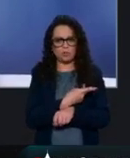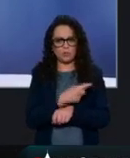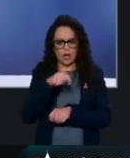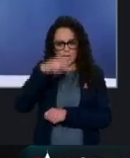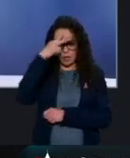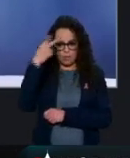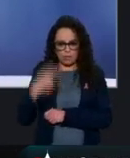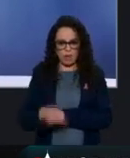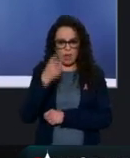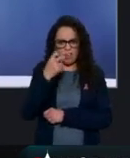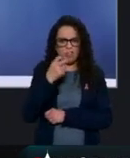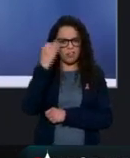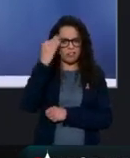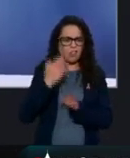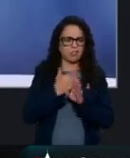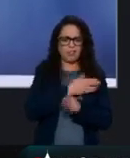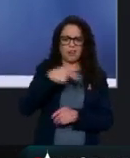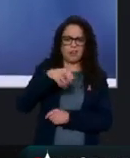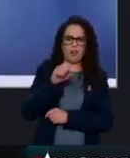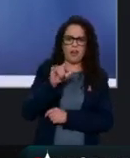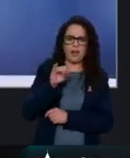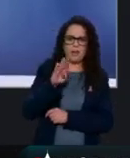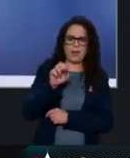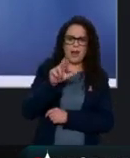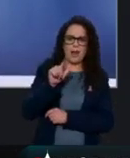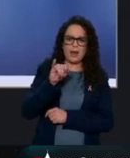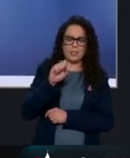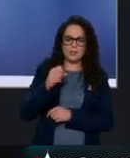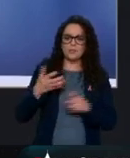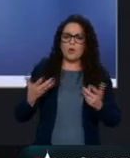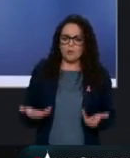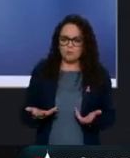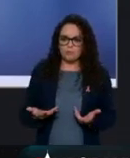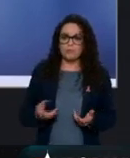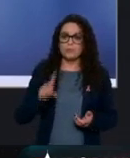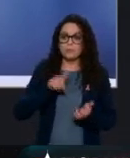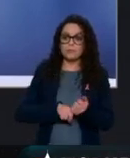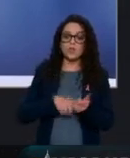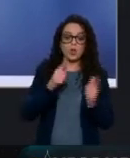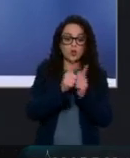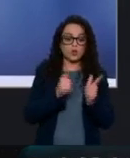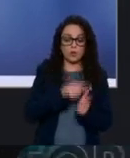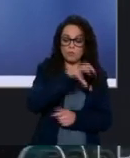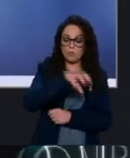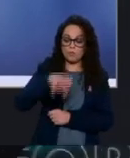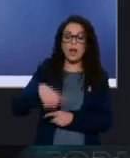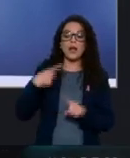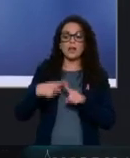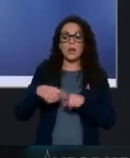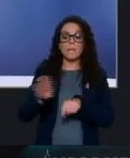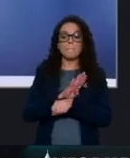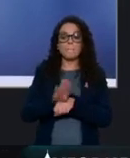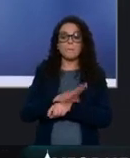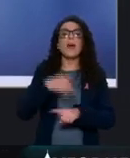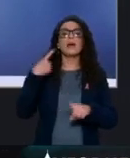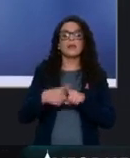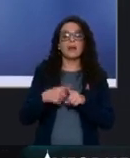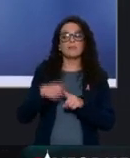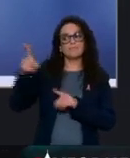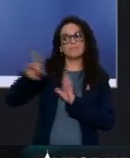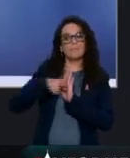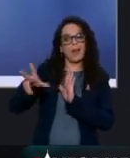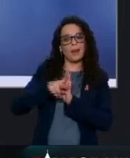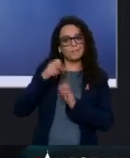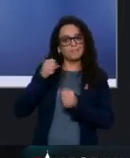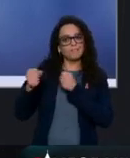país, y hablas también de sectores. Entonces, ¿cuáles fueron los grandes sectores beneficiados? Uno de ellos, la prensa. Sí,